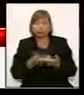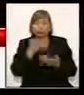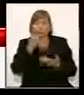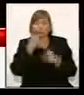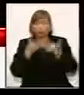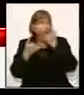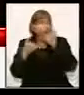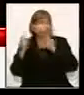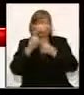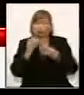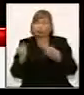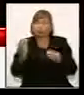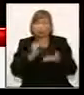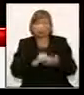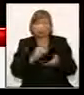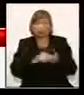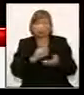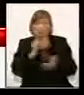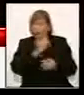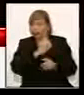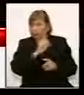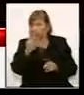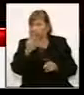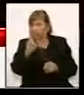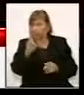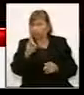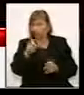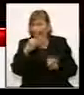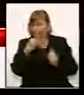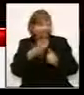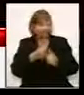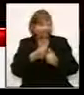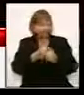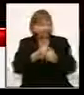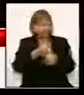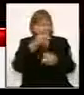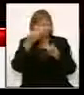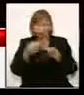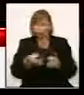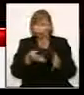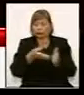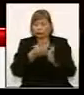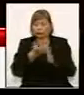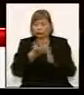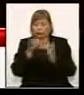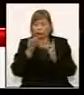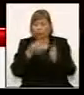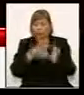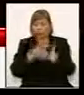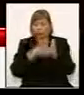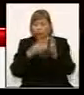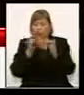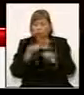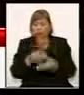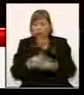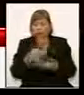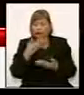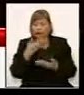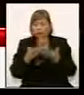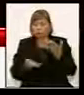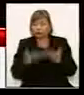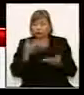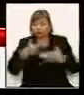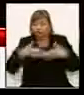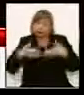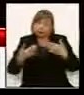no se debe repetir, ¿no? Y también para seguir los caminos justos y correctos de las acciones correctas que se han realizado. ¿Algunas cosas